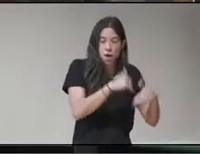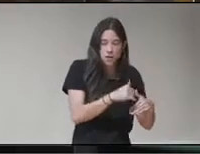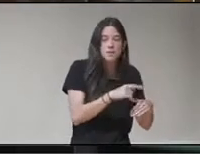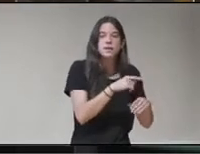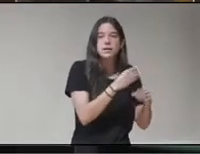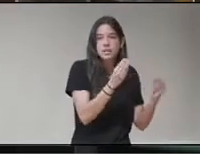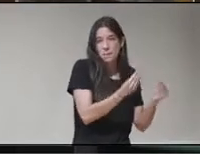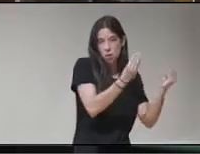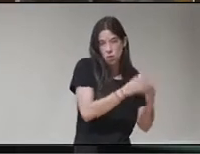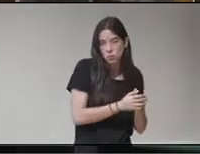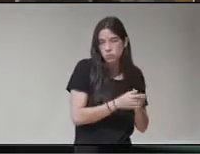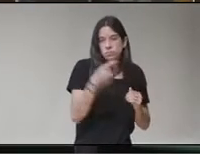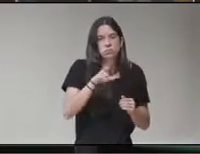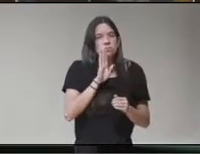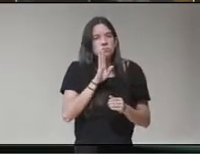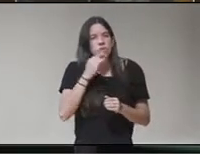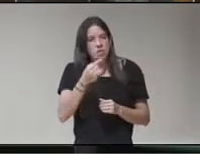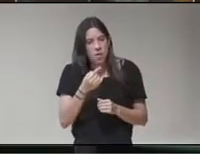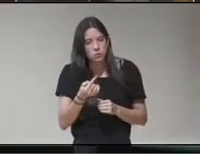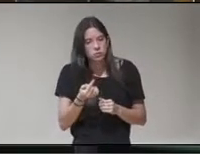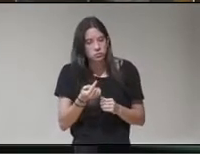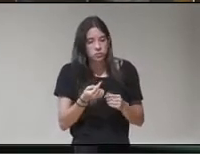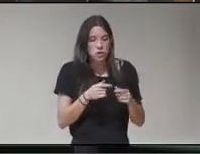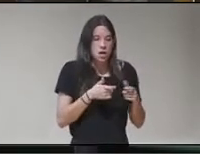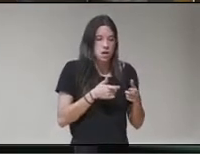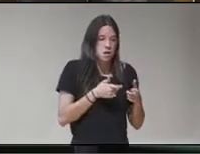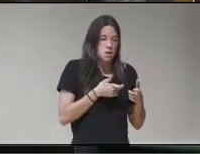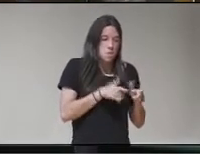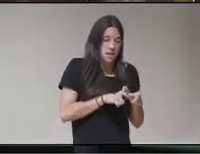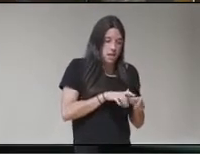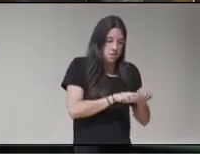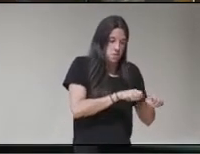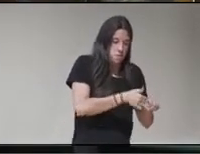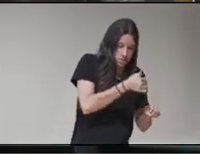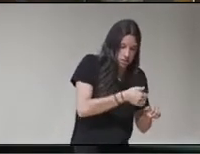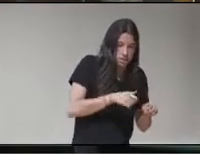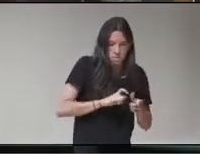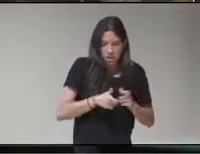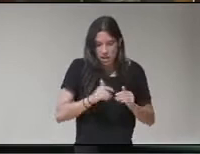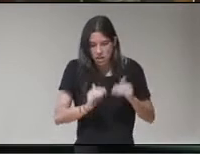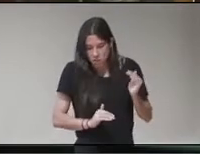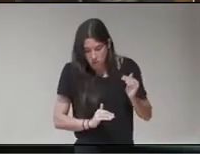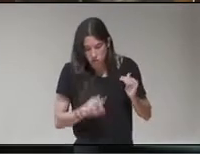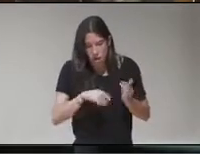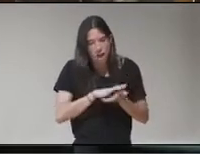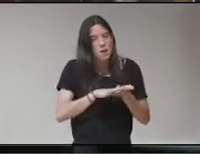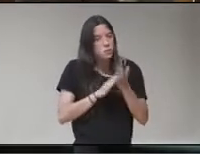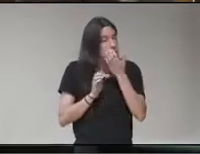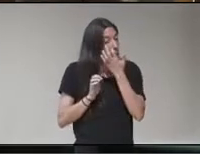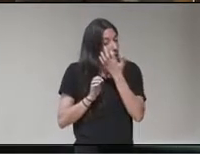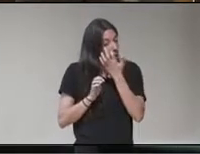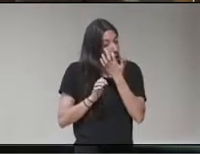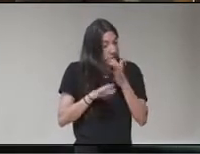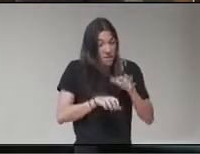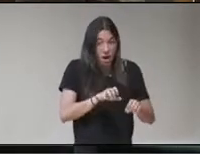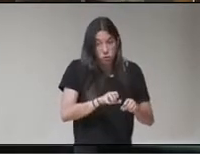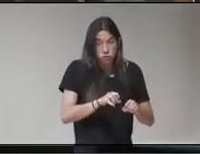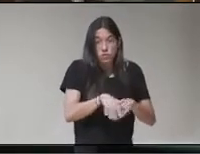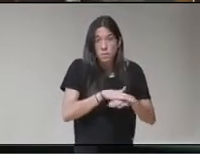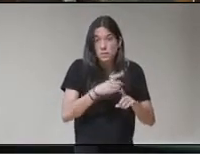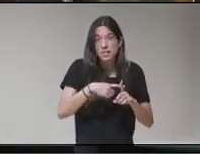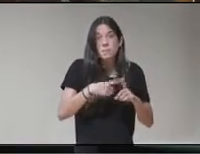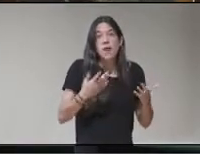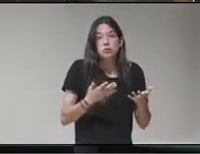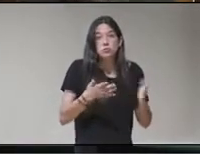diciendo, hay más fagos, menos bacterias, estamos hablando de fagos fundamentalmente atemperados, ¿qué más queréis que os cuente?